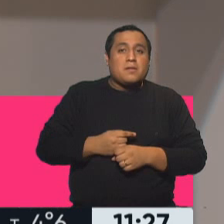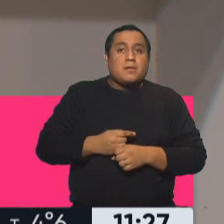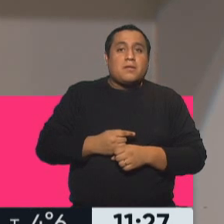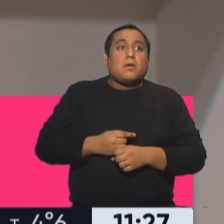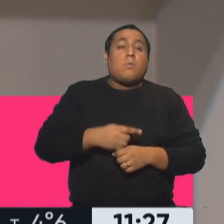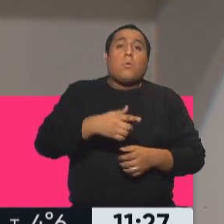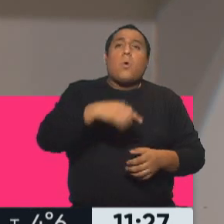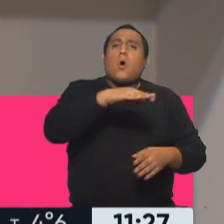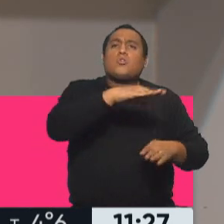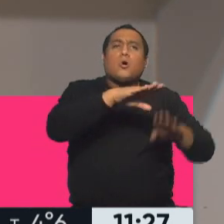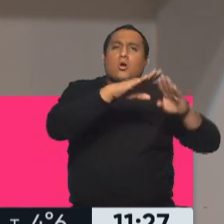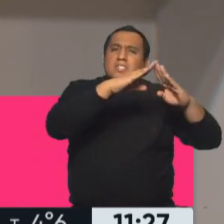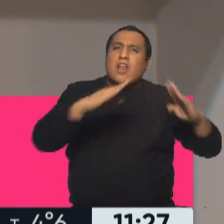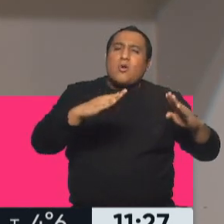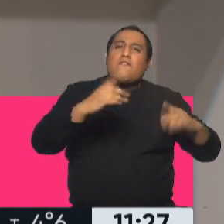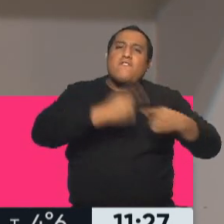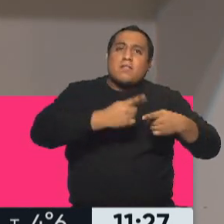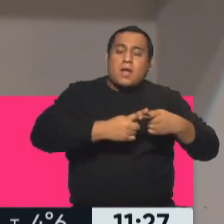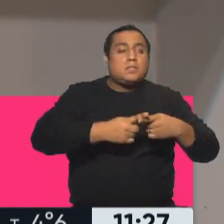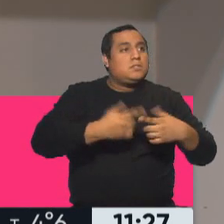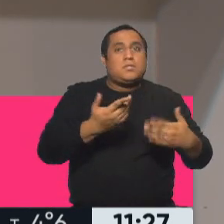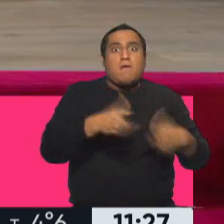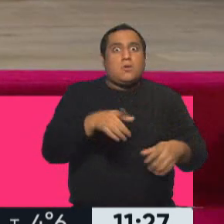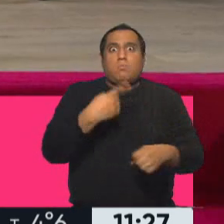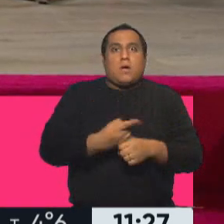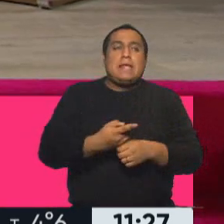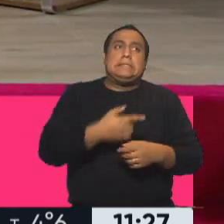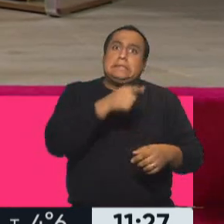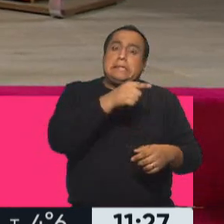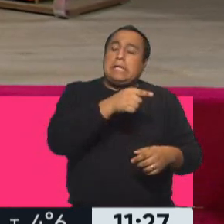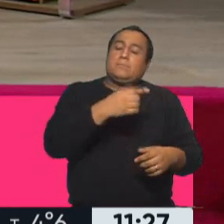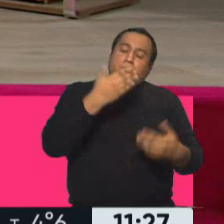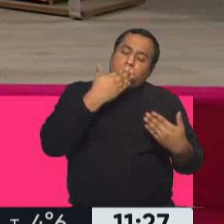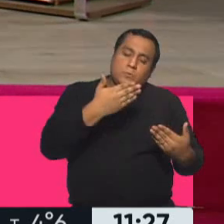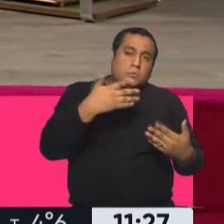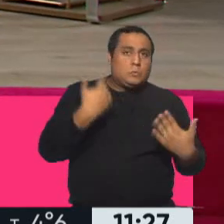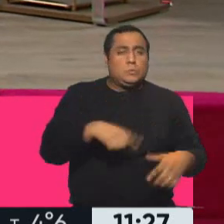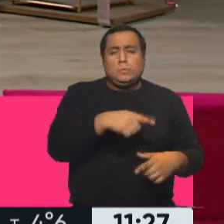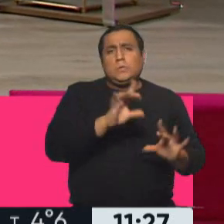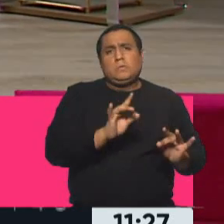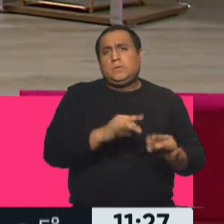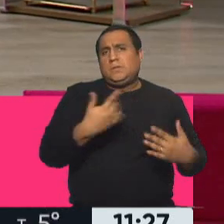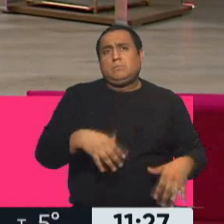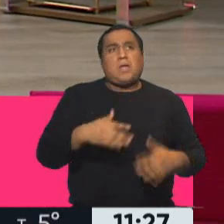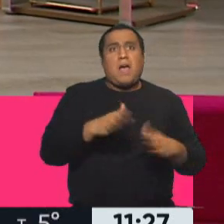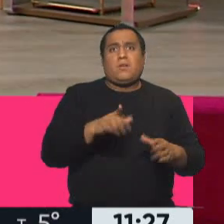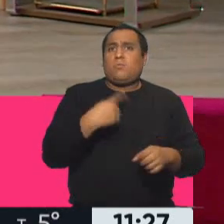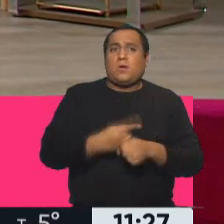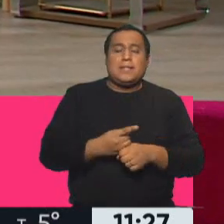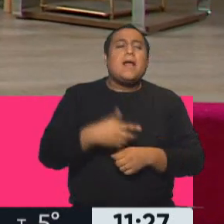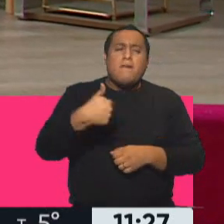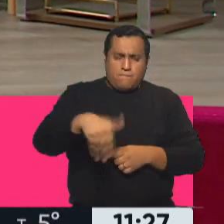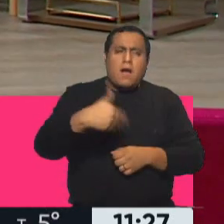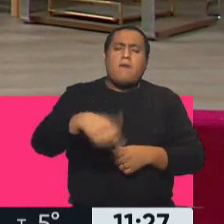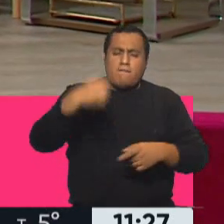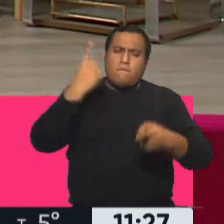están sufriendo mucho los salones de eventos, porque no pudieron abrir nunca ellos. Ese rubro estuvo muy complicado. Muy. Pero bueno, ya se festejará.